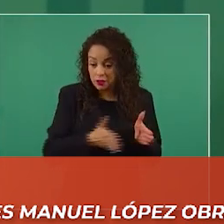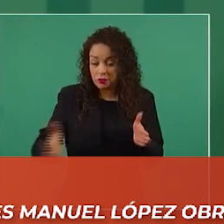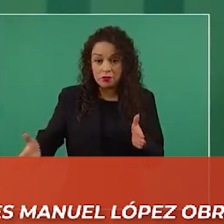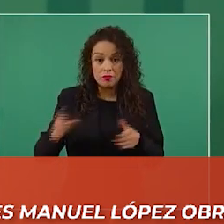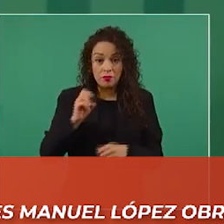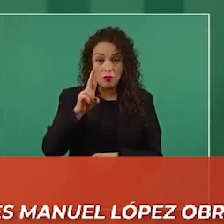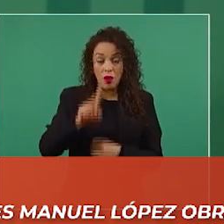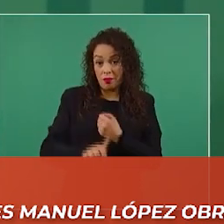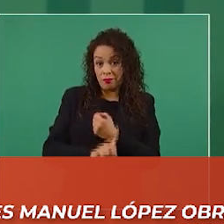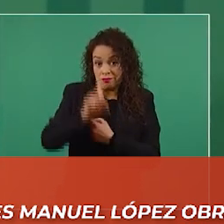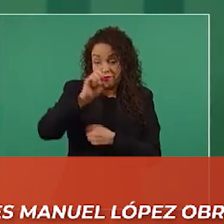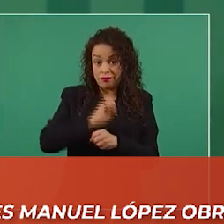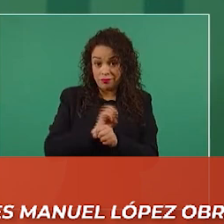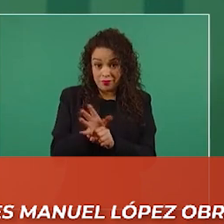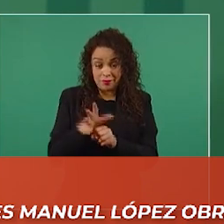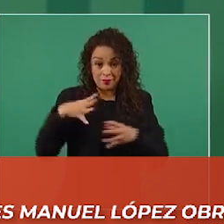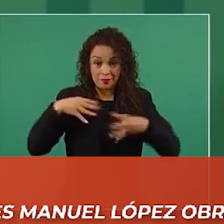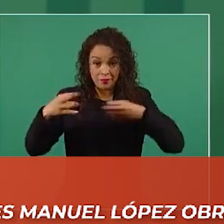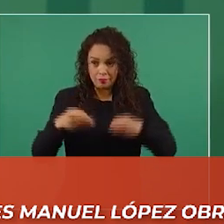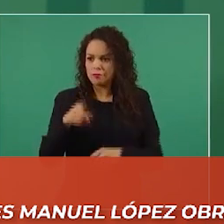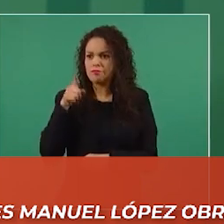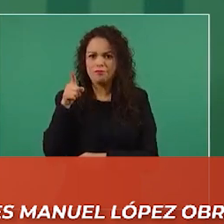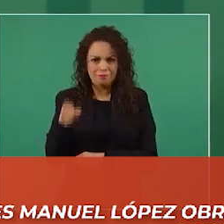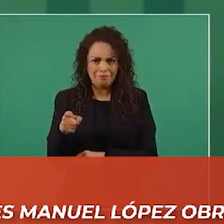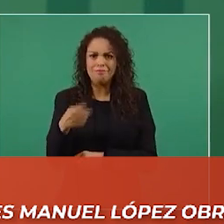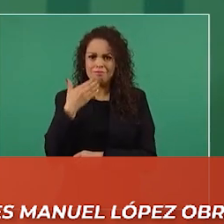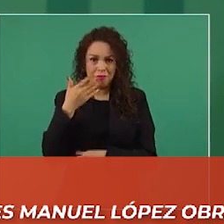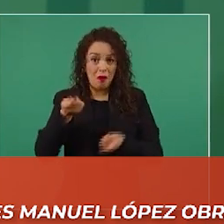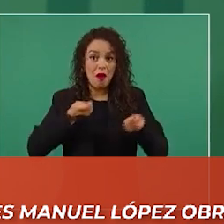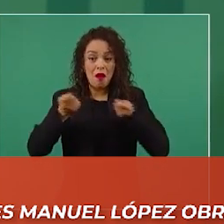salir adelante, salvar vidas.